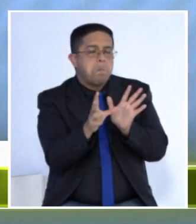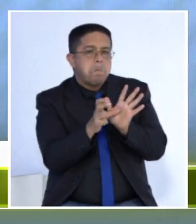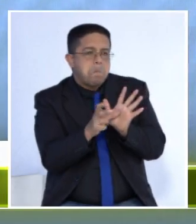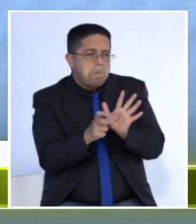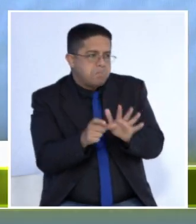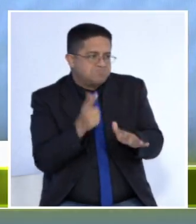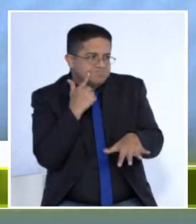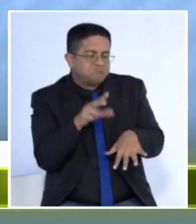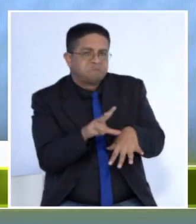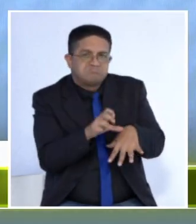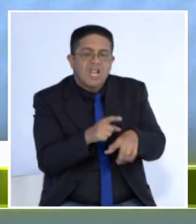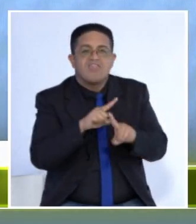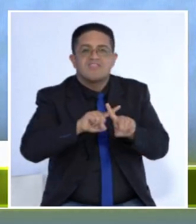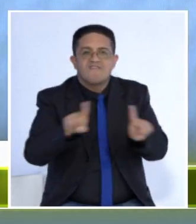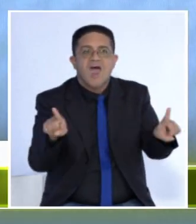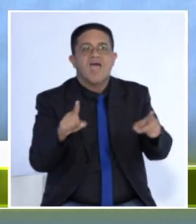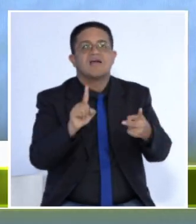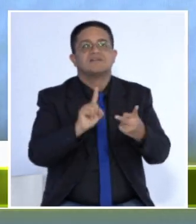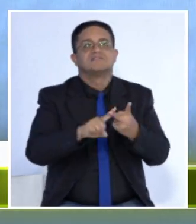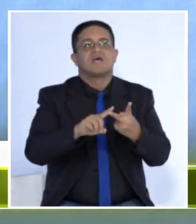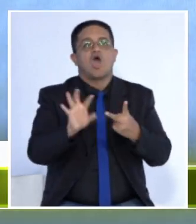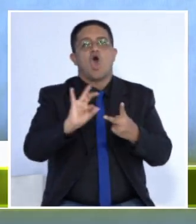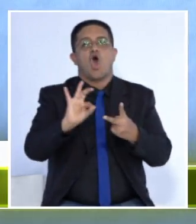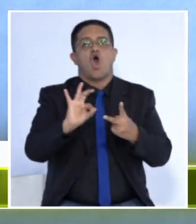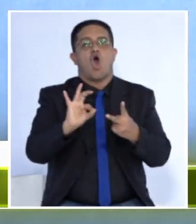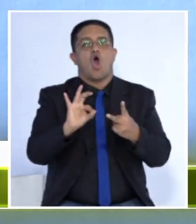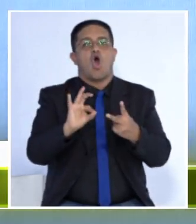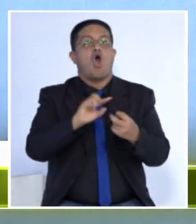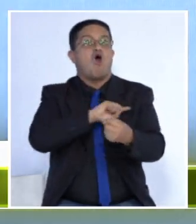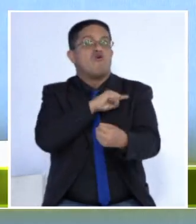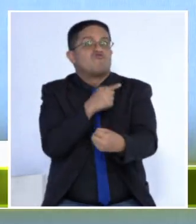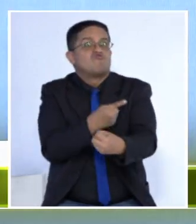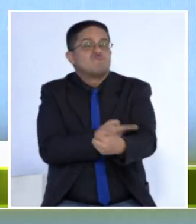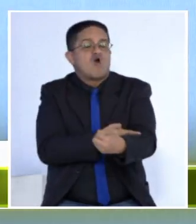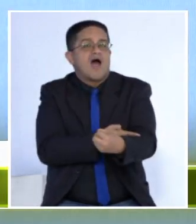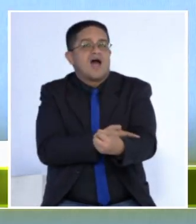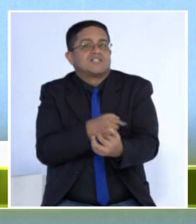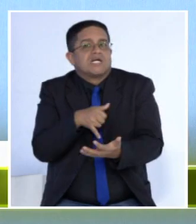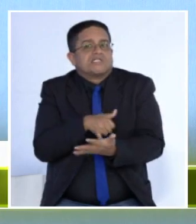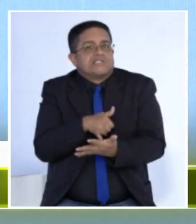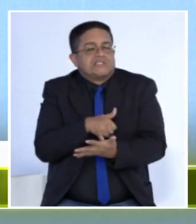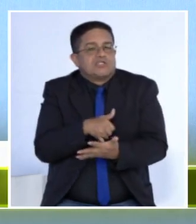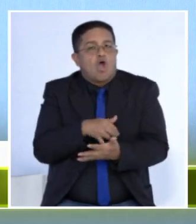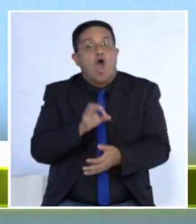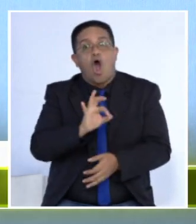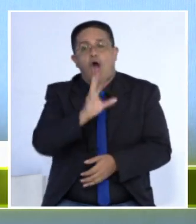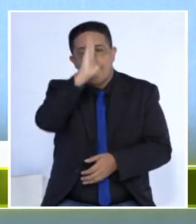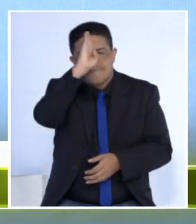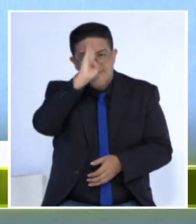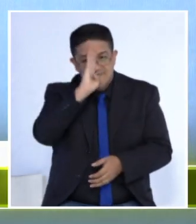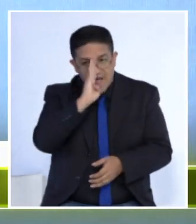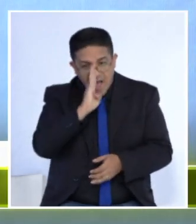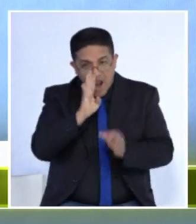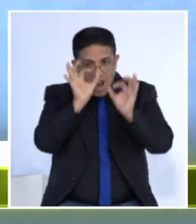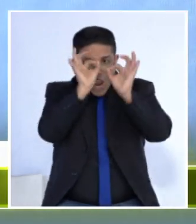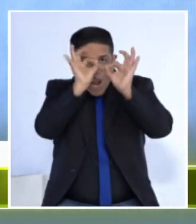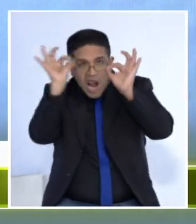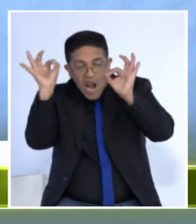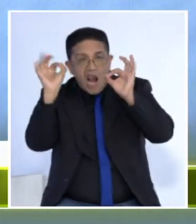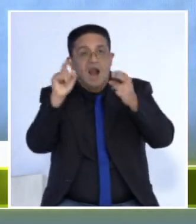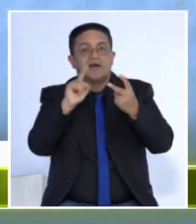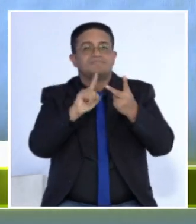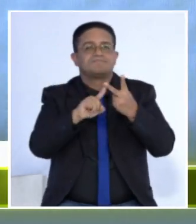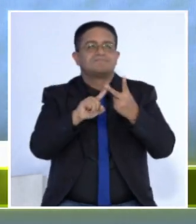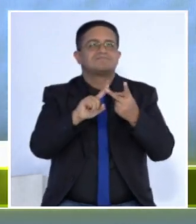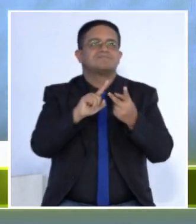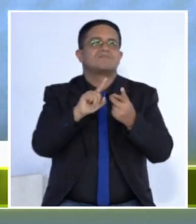de la misma forma, con disminución de la fuerza muscular en alguno de los miembros o en la mitad del cuerpo, con cambios a nivel de la comisura